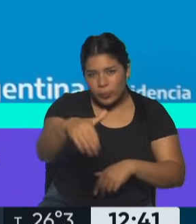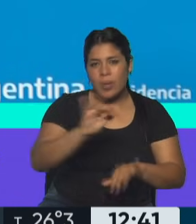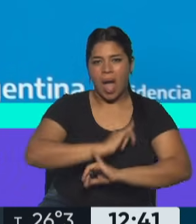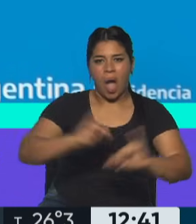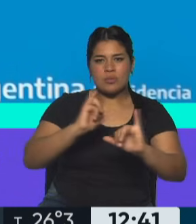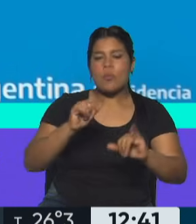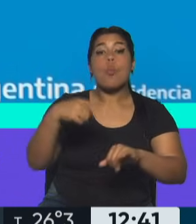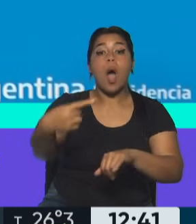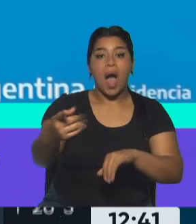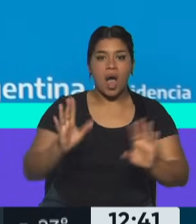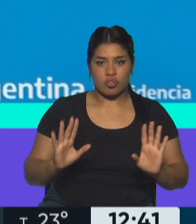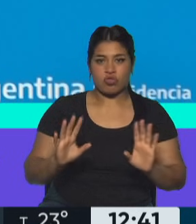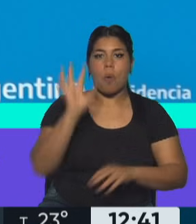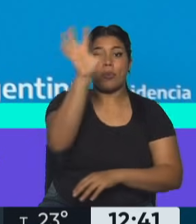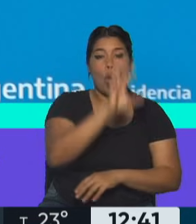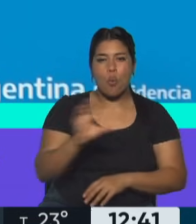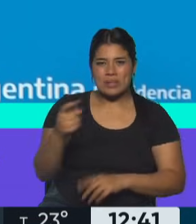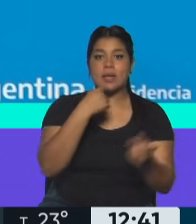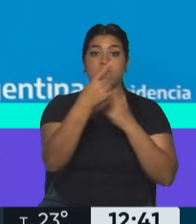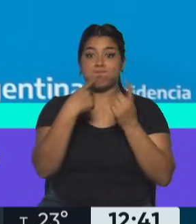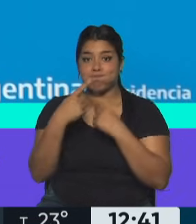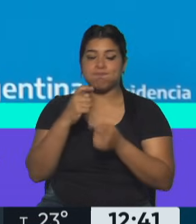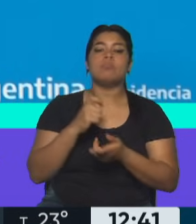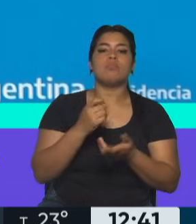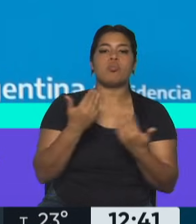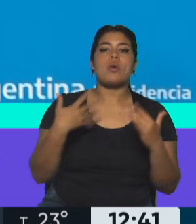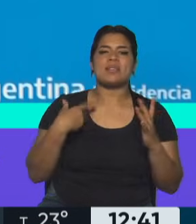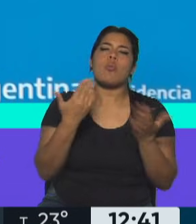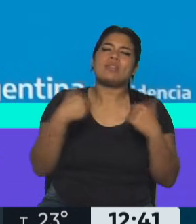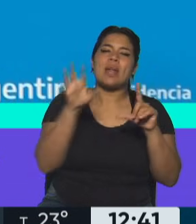los medios del interior y de las provincias, que vamos a buscar alguna modalidad de